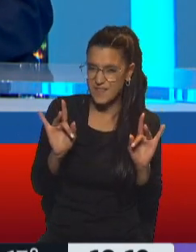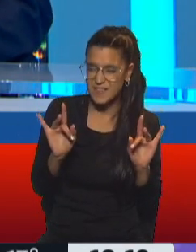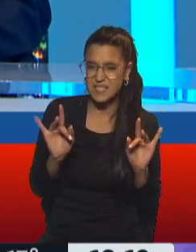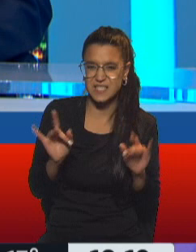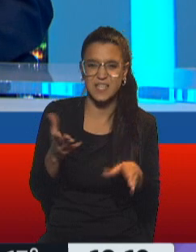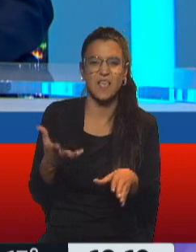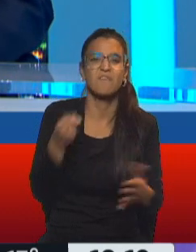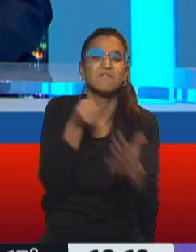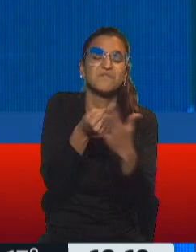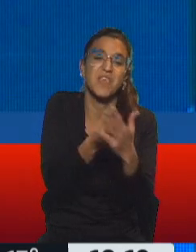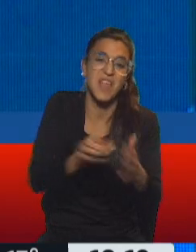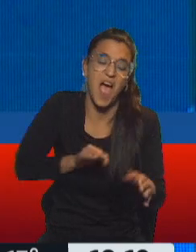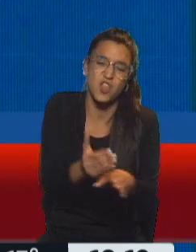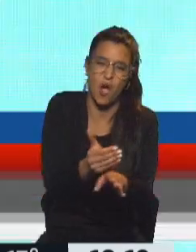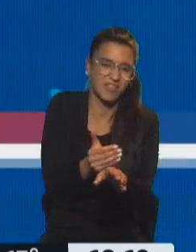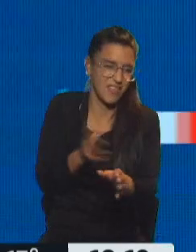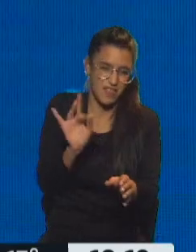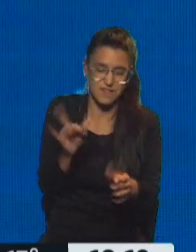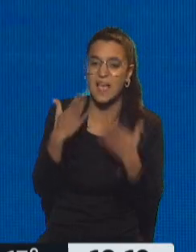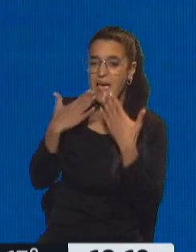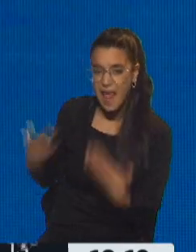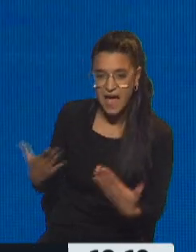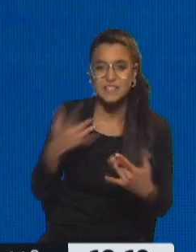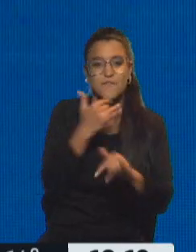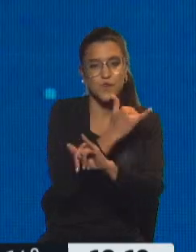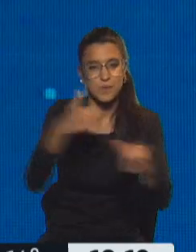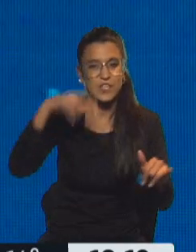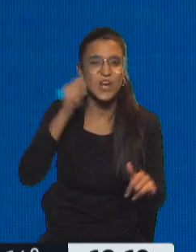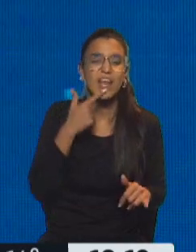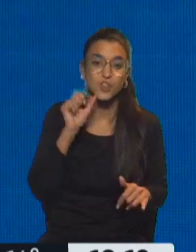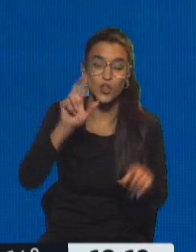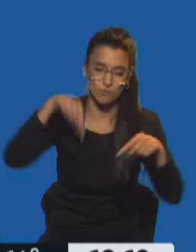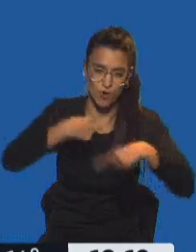antes de fin de año. Claro, bien, gracias. Néstor Espósito con toda la información. Seguimos de esta manera.